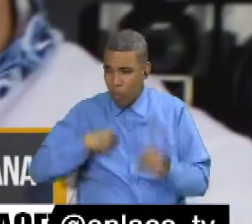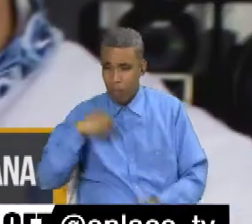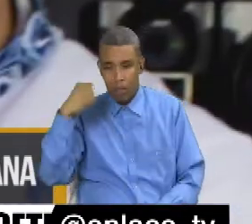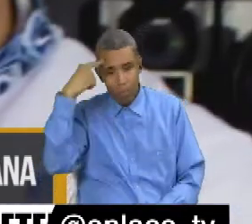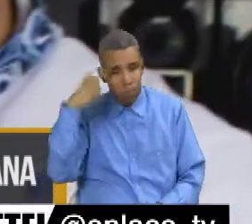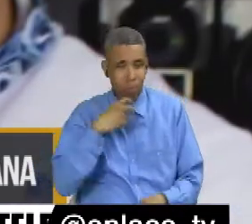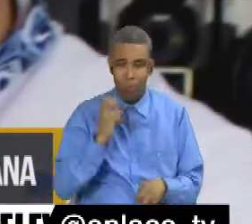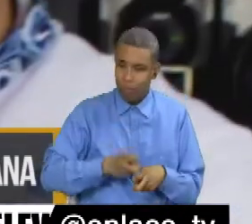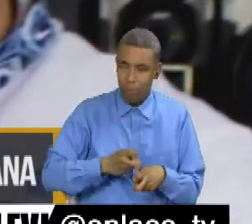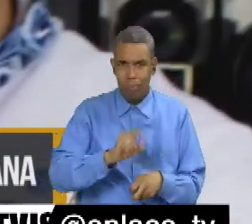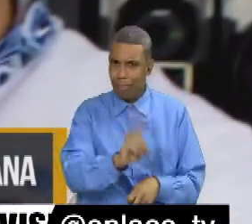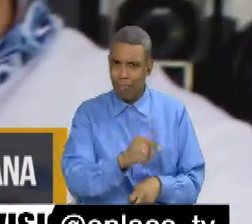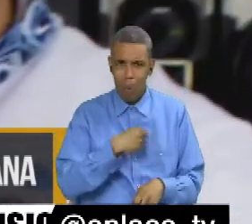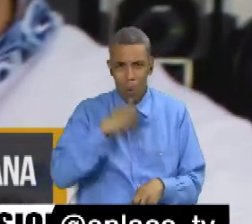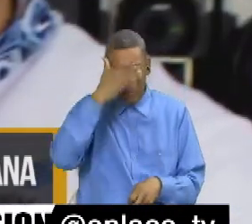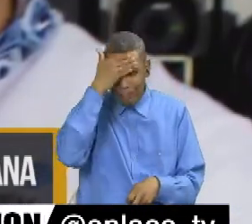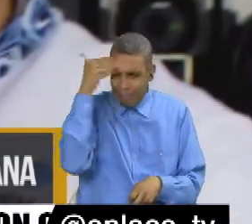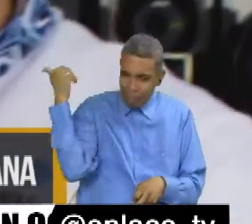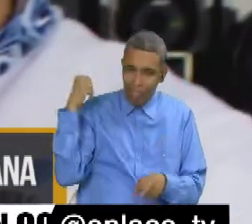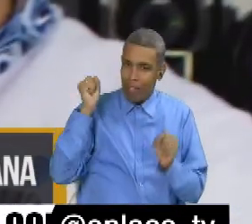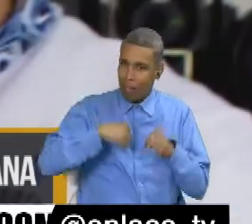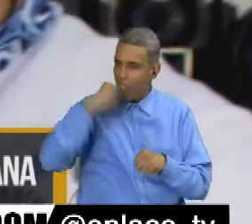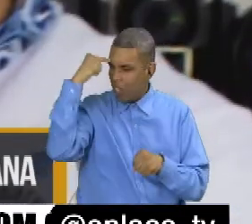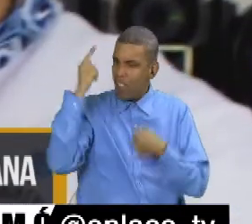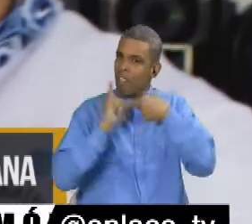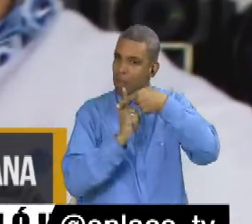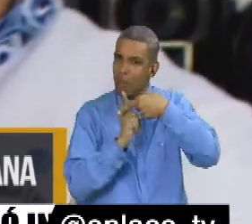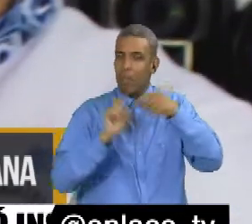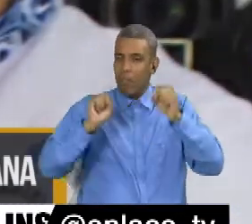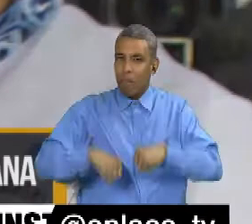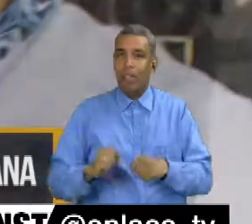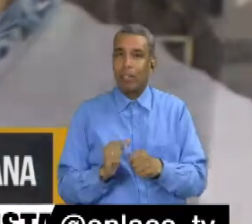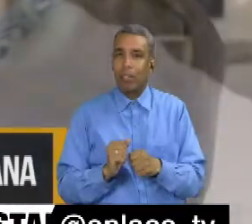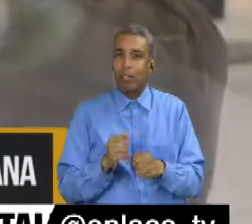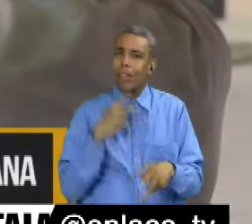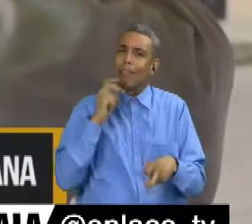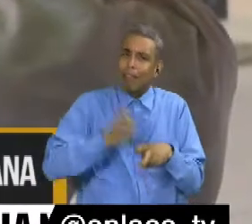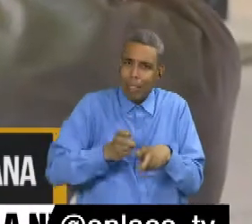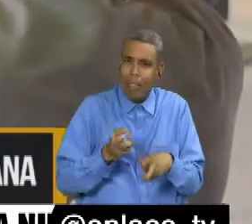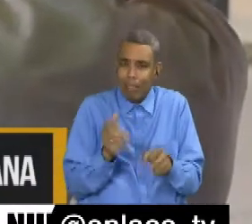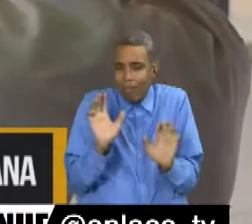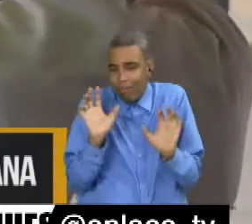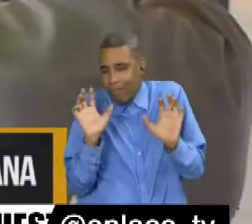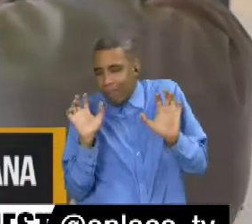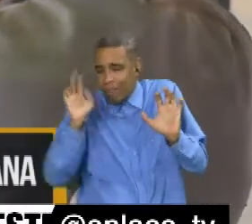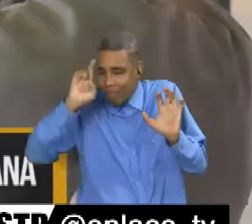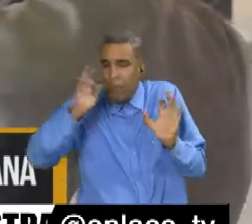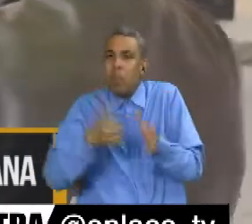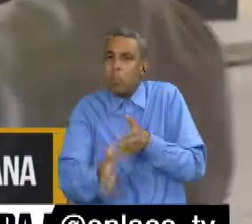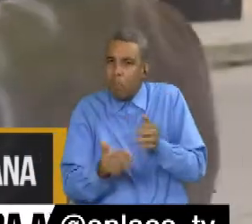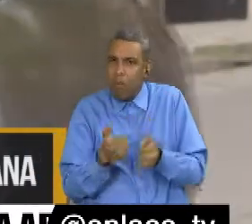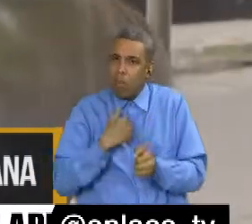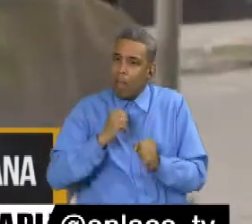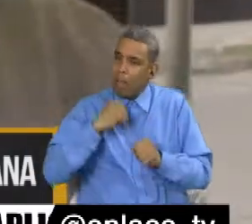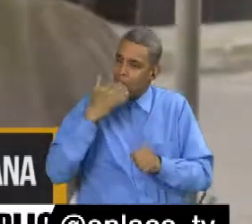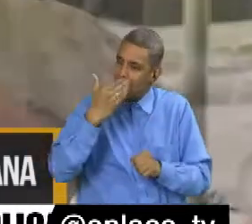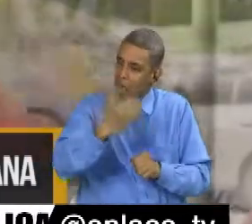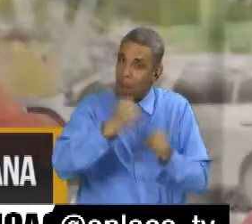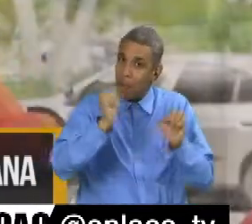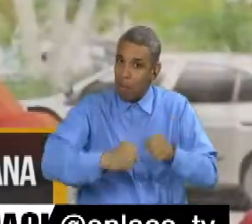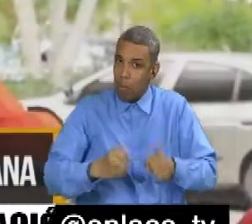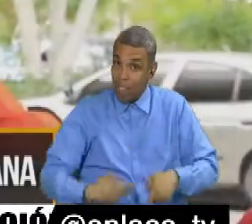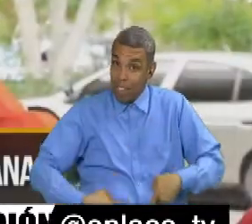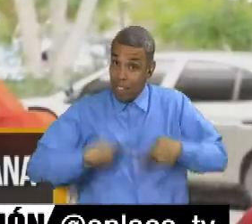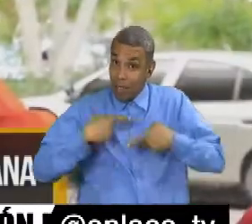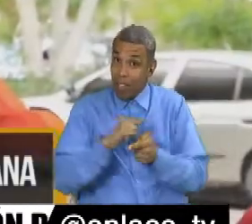cumplidos, en medio de las dificultades, pero con la firme convicción de que se puede vivir mejor si es un propósito real y honesto.